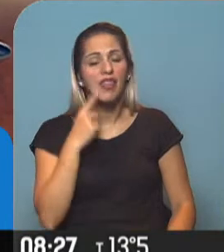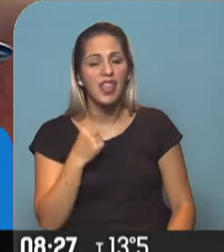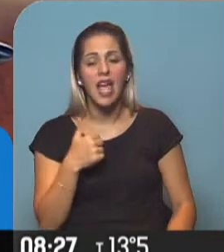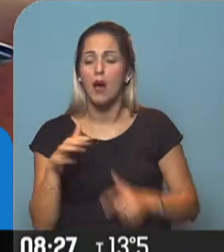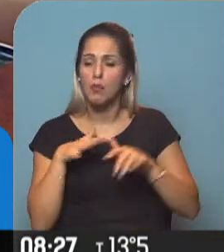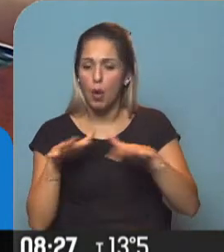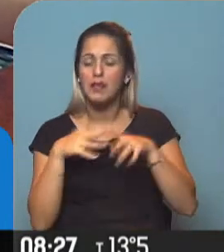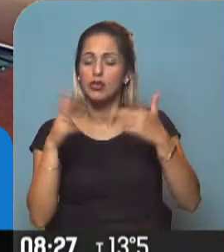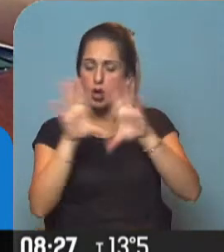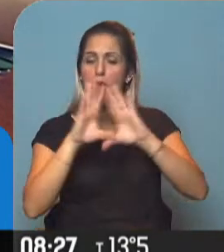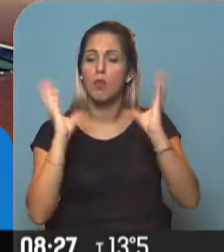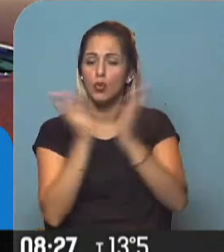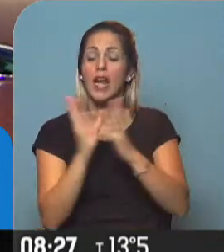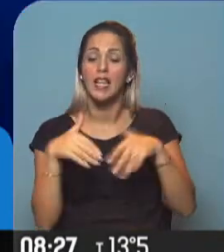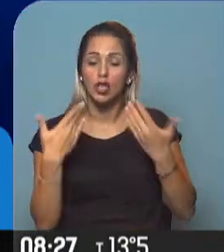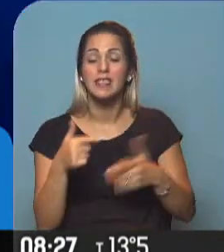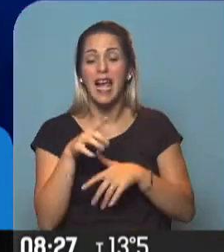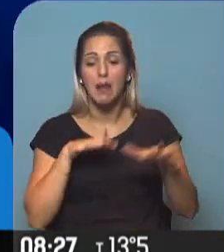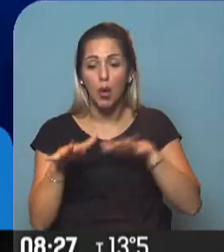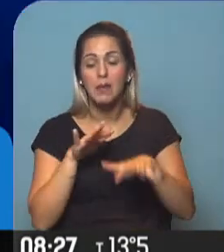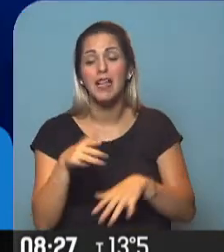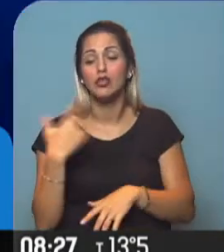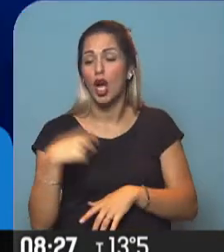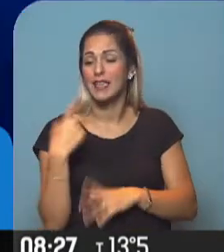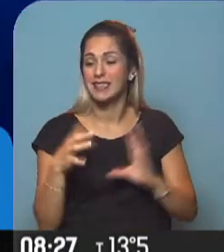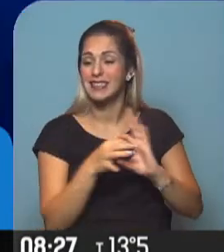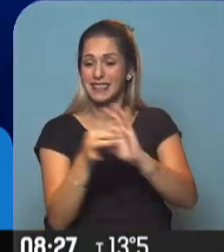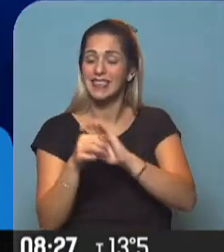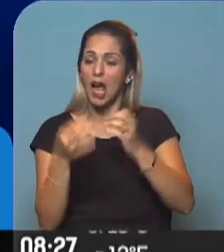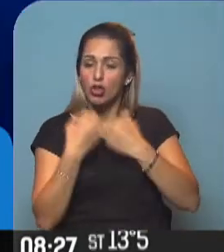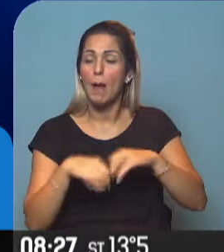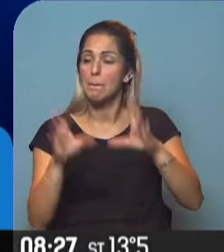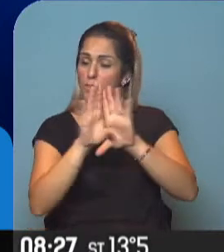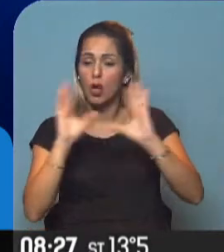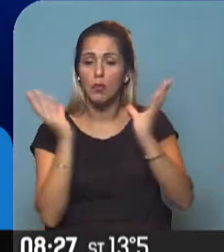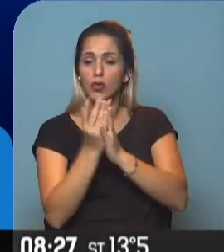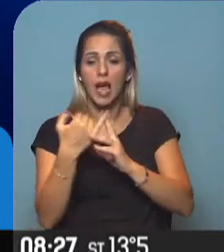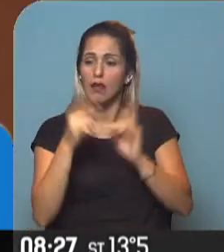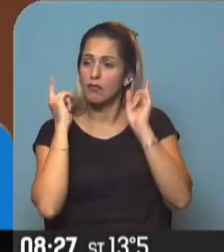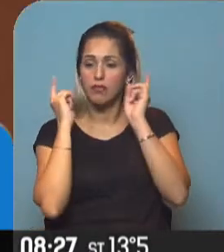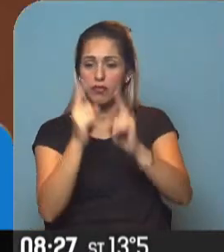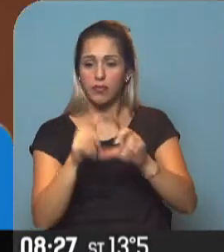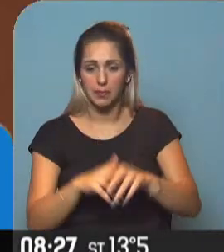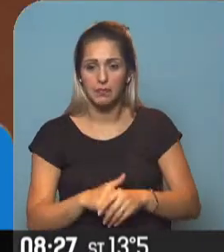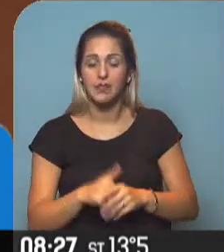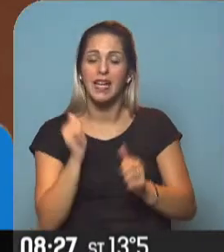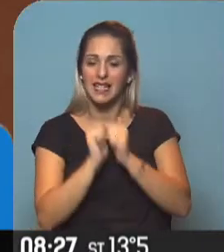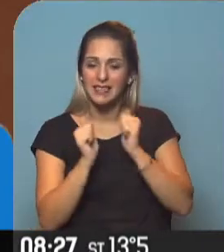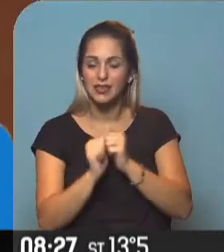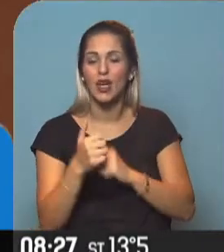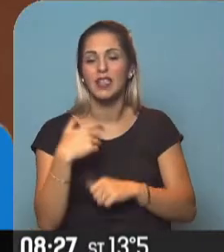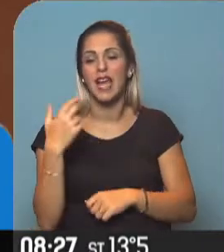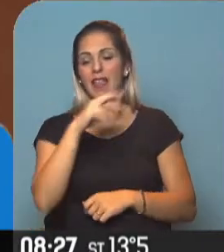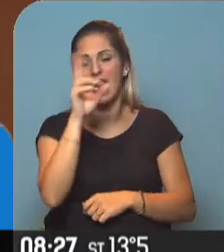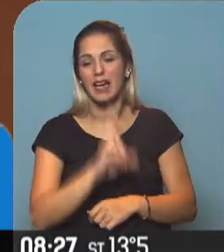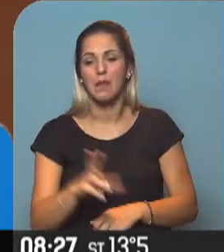movilización global así que el movimiento sindical empezó internacionalista nunca dejó de ser internacional es bueno parte de la historia sindical de la